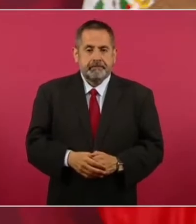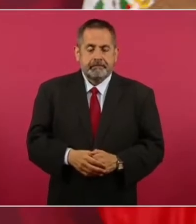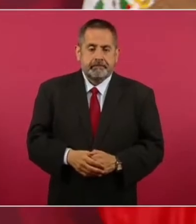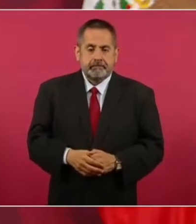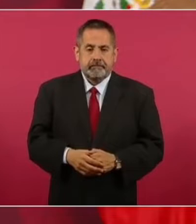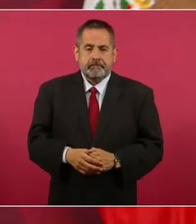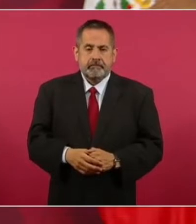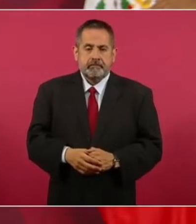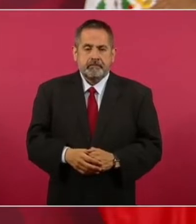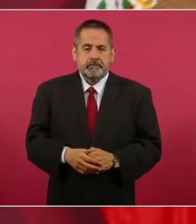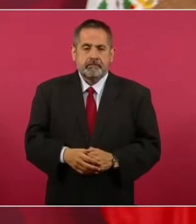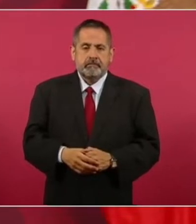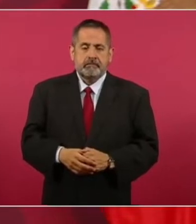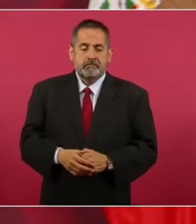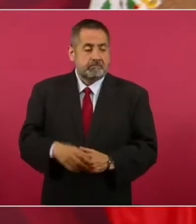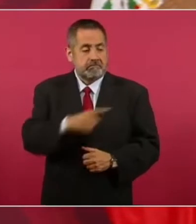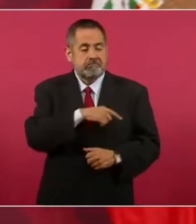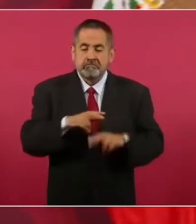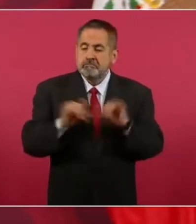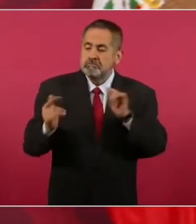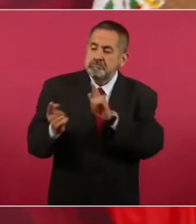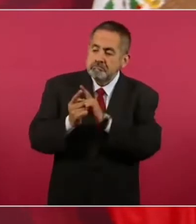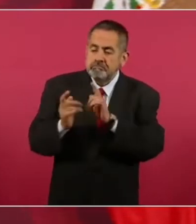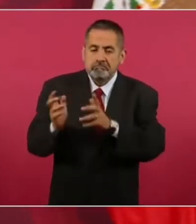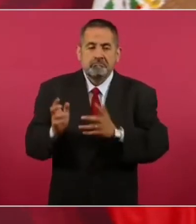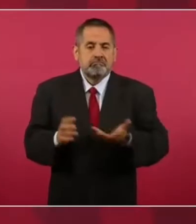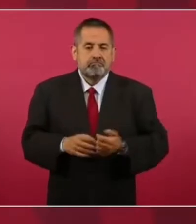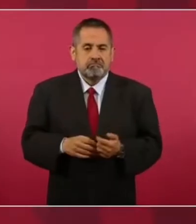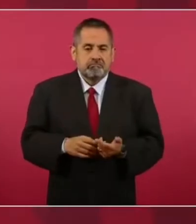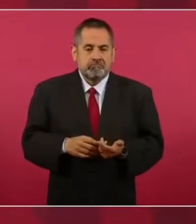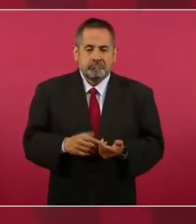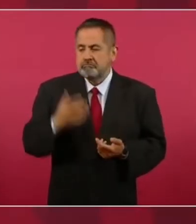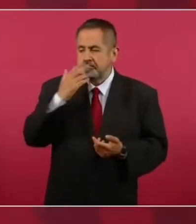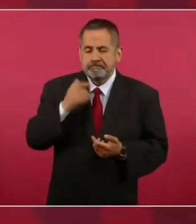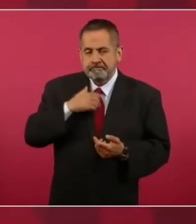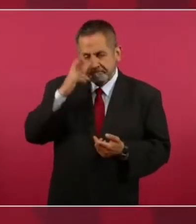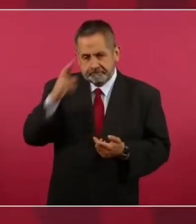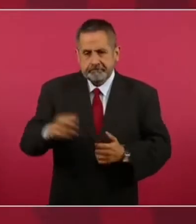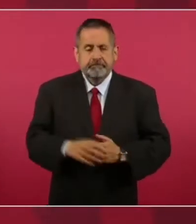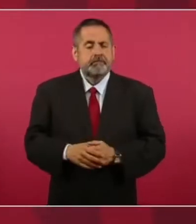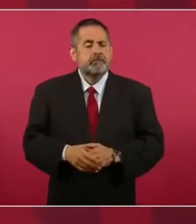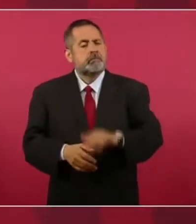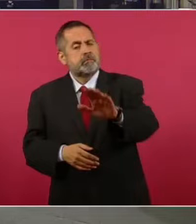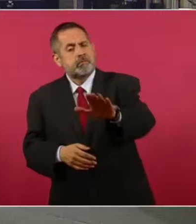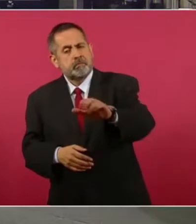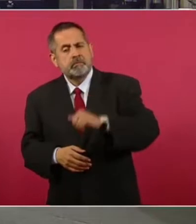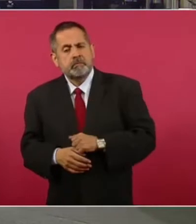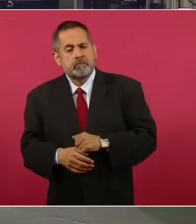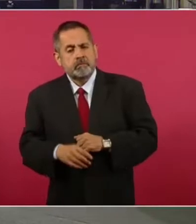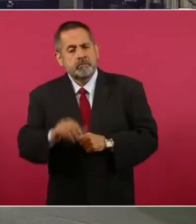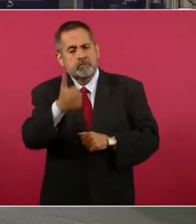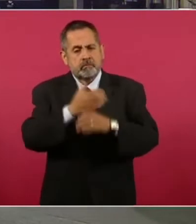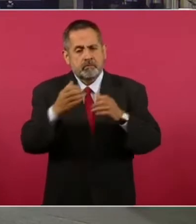Y ni siquiera a ellos les tienen respeto. Otra cosa que no menciona el